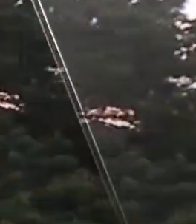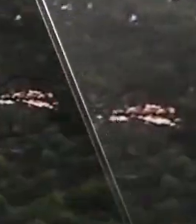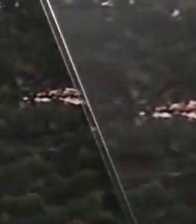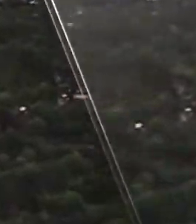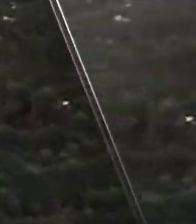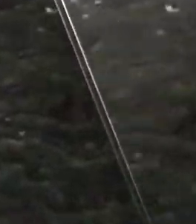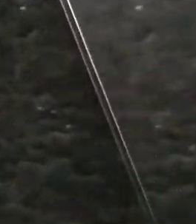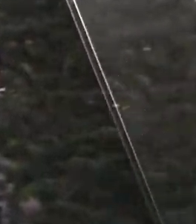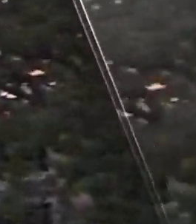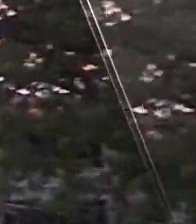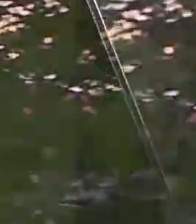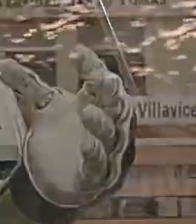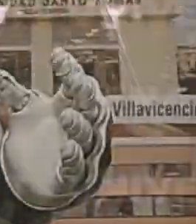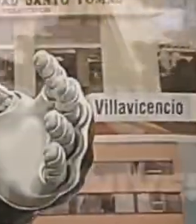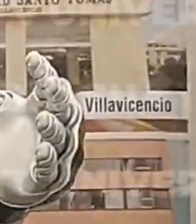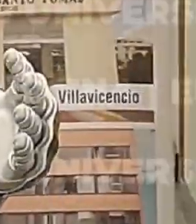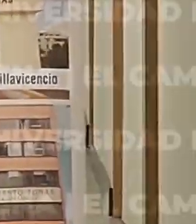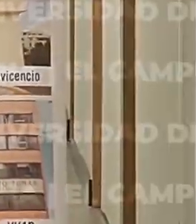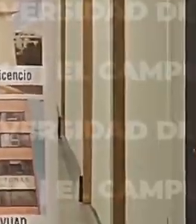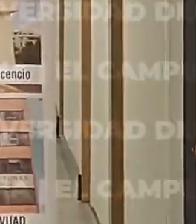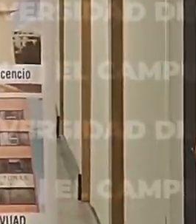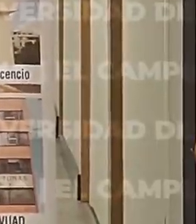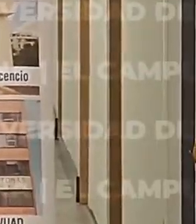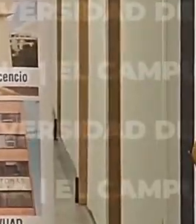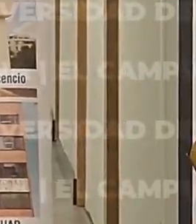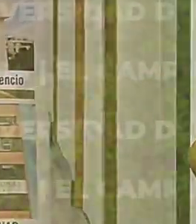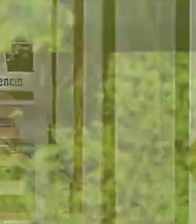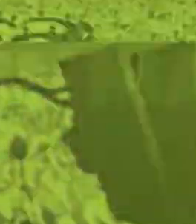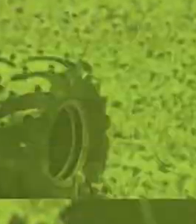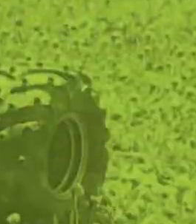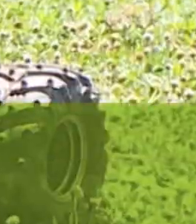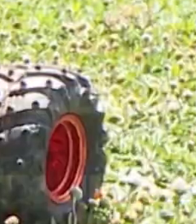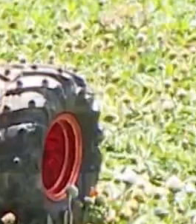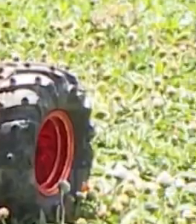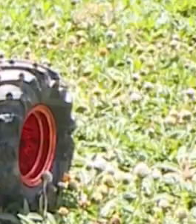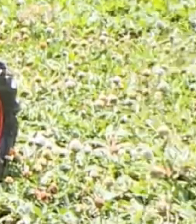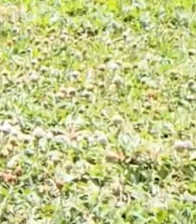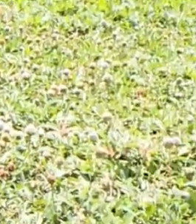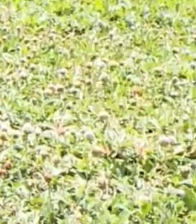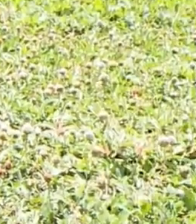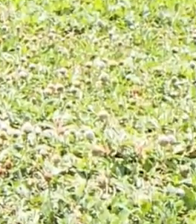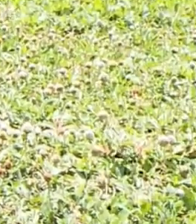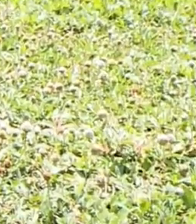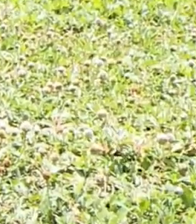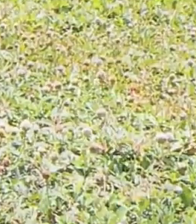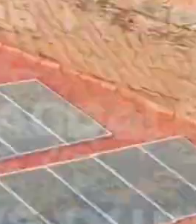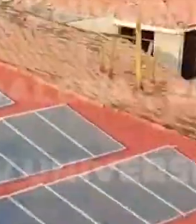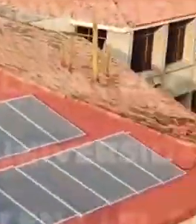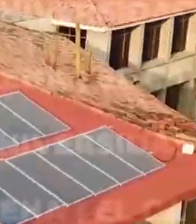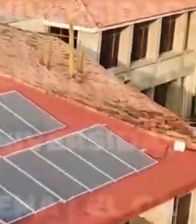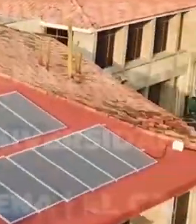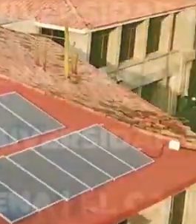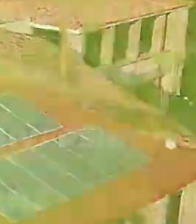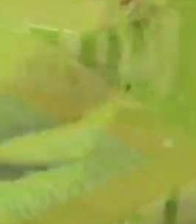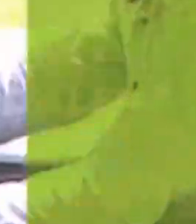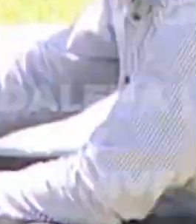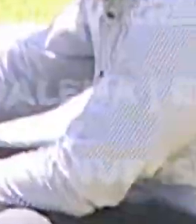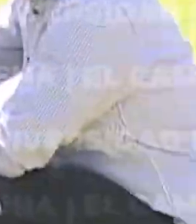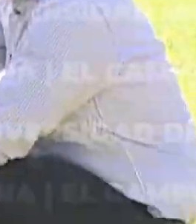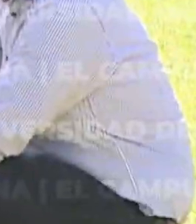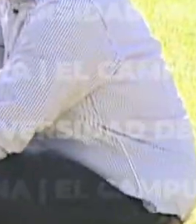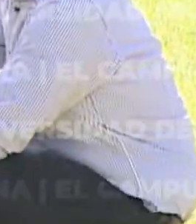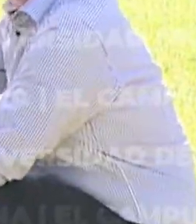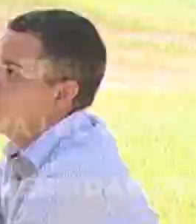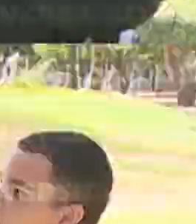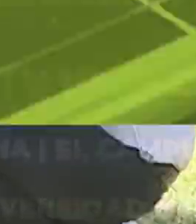naturaleza que nos ofrece nuestro territorio innovación este es un robot creado para mí parámetros físico químicos del suelo los paneles solares se colocan en